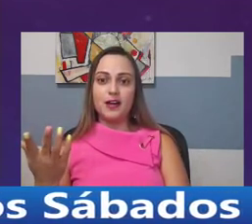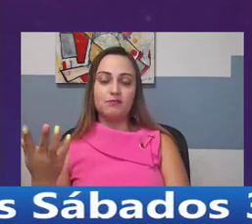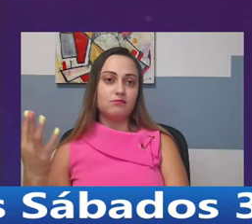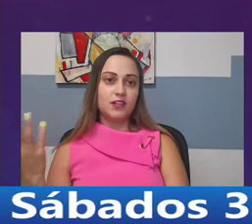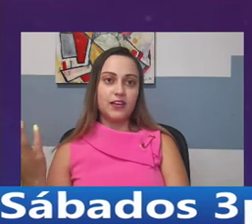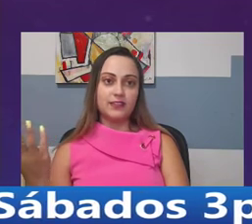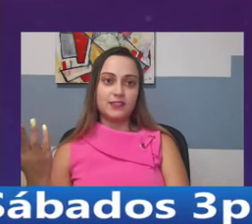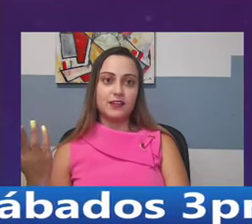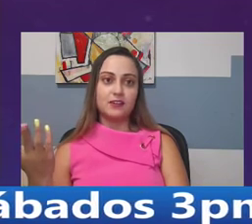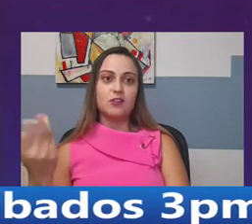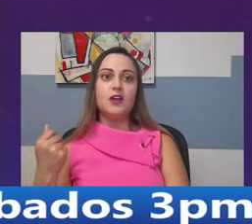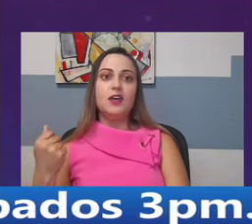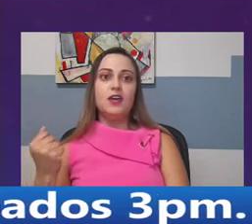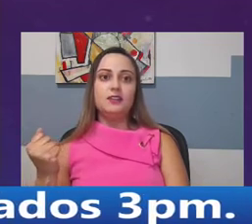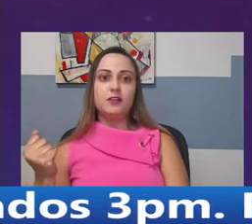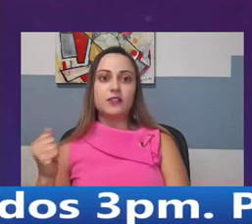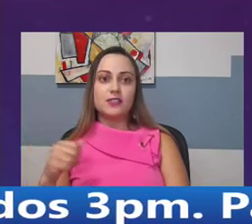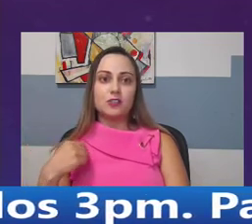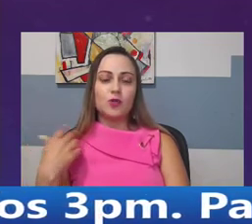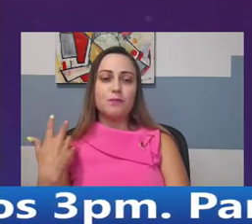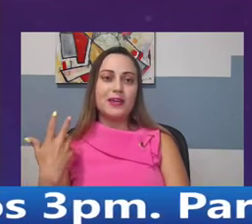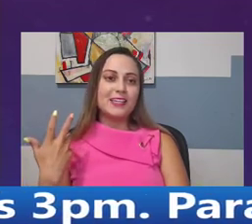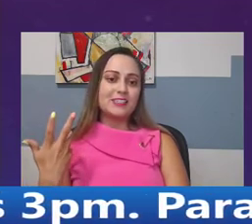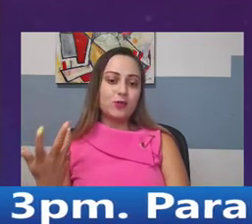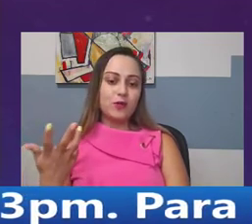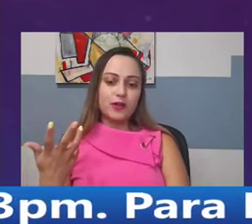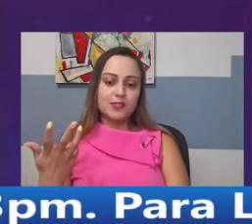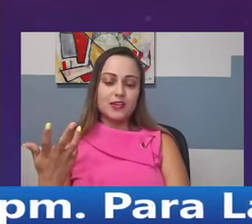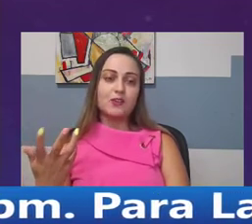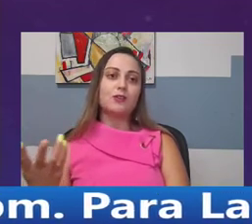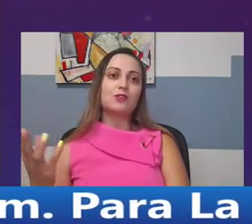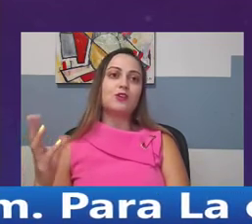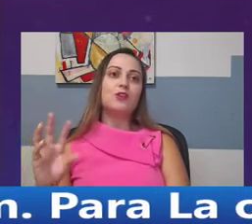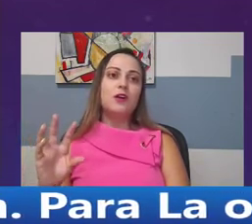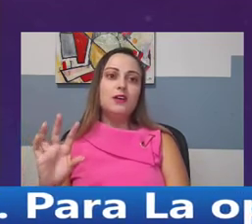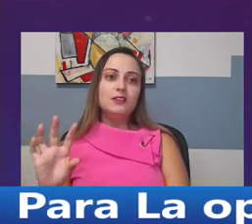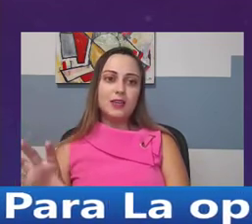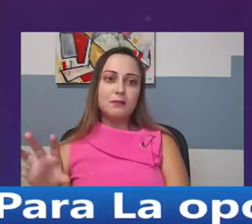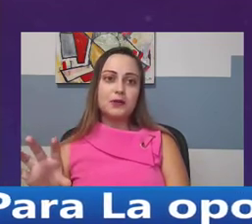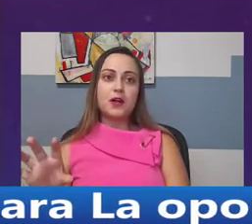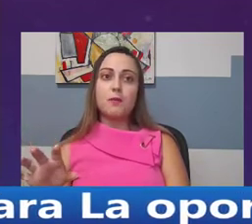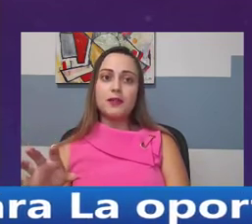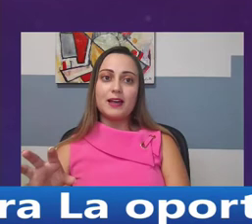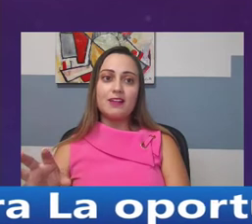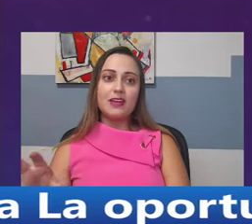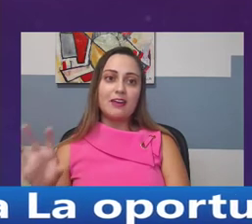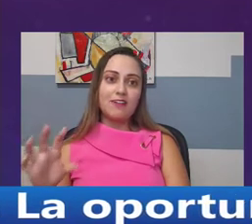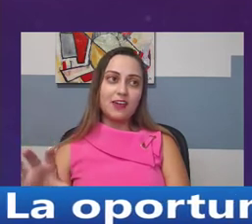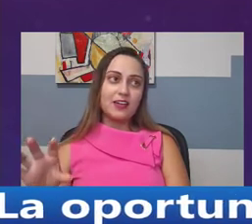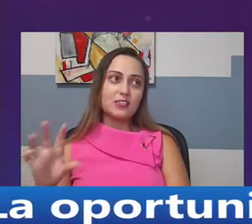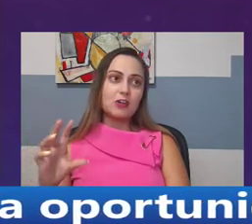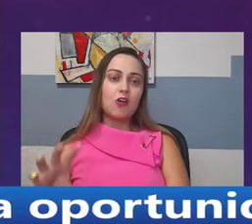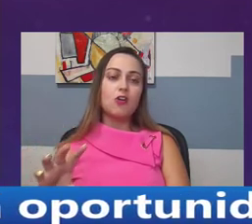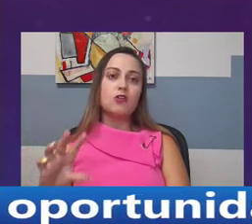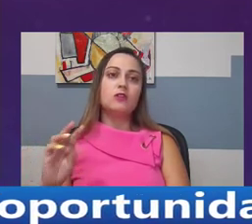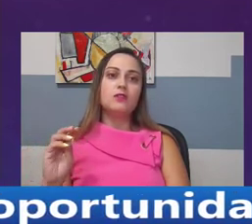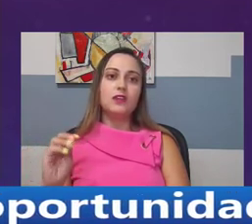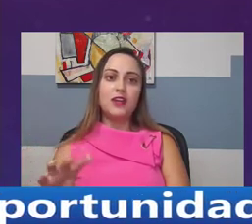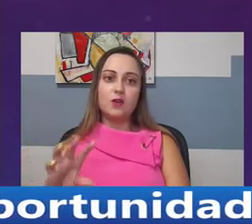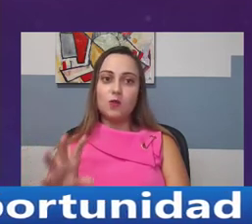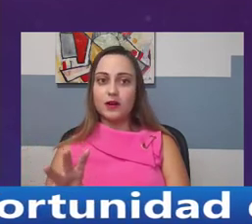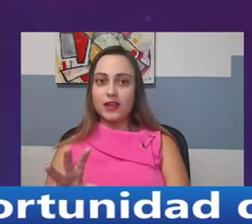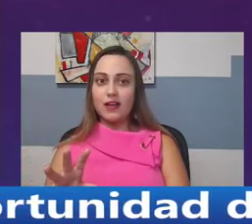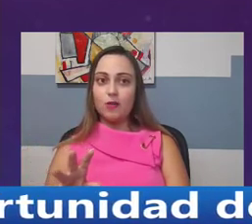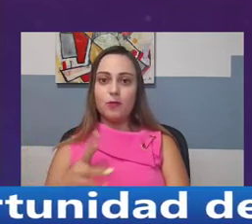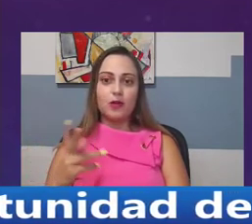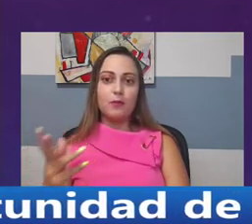cliente, ¿cierto? Entonces, si tú empiezas nuevo en este negocio, siempre es recomendable que vengas con